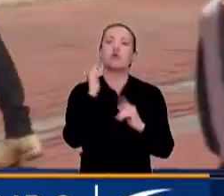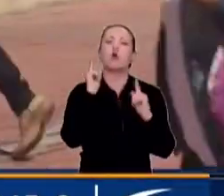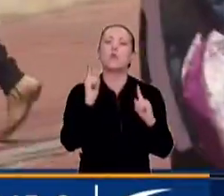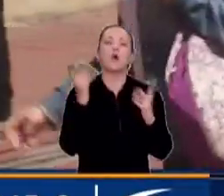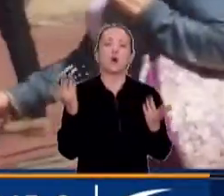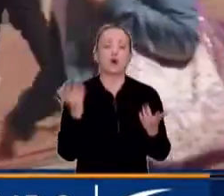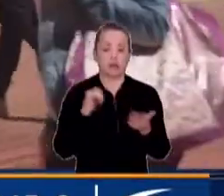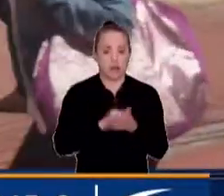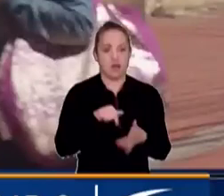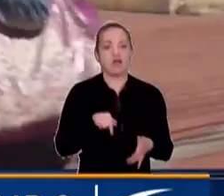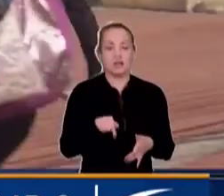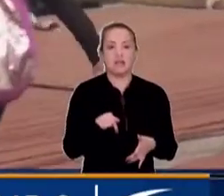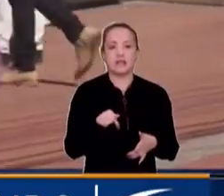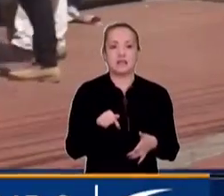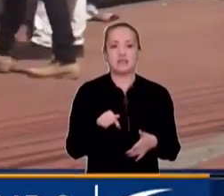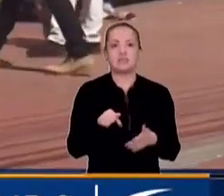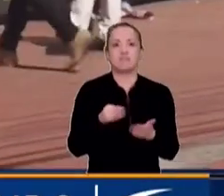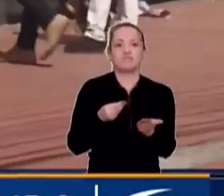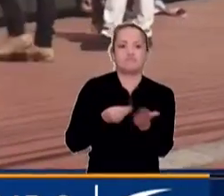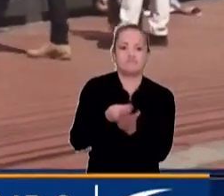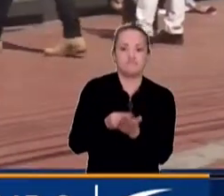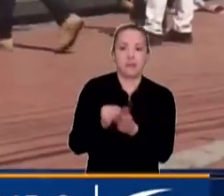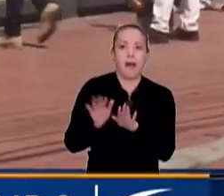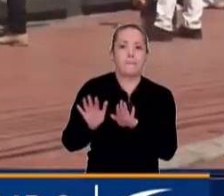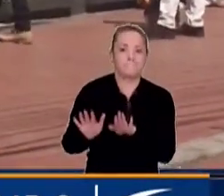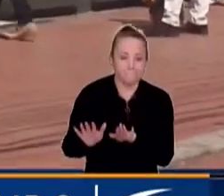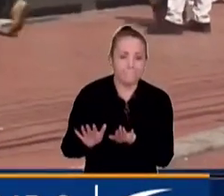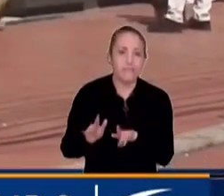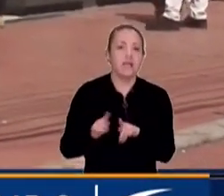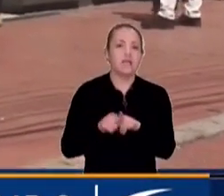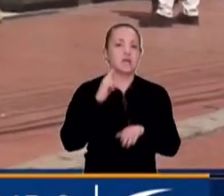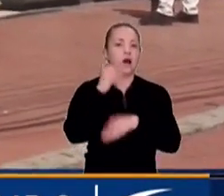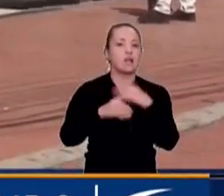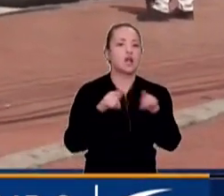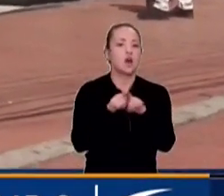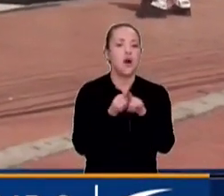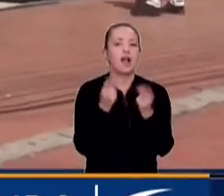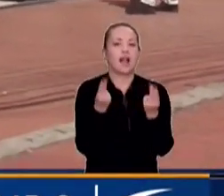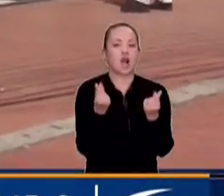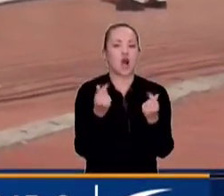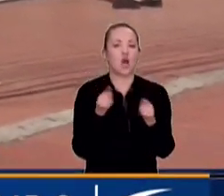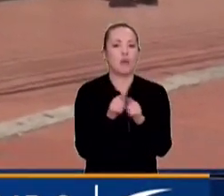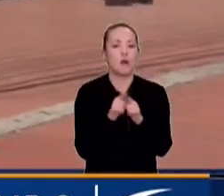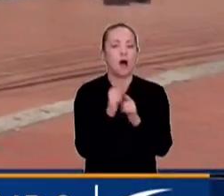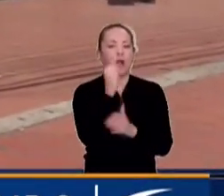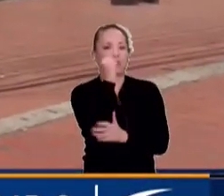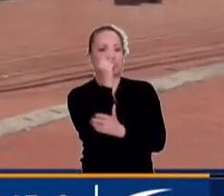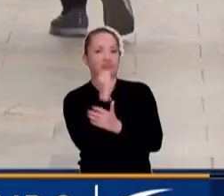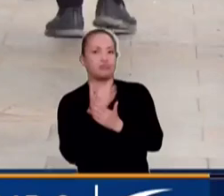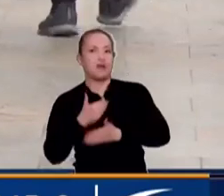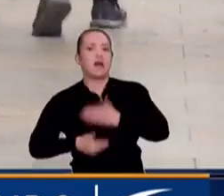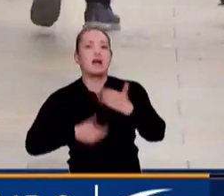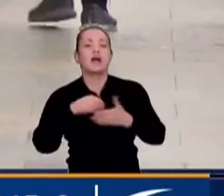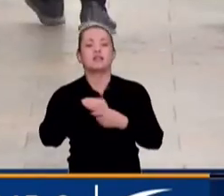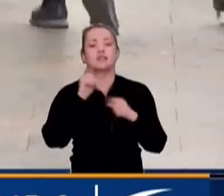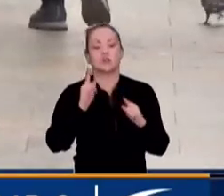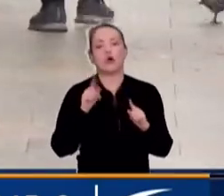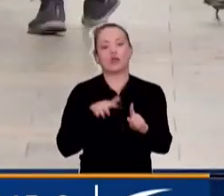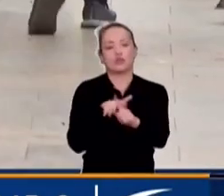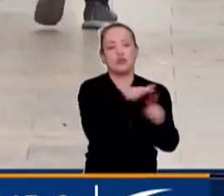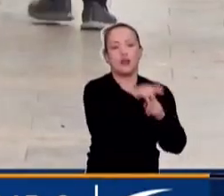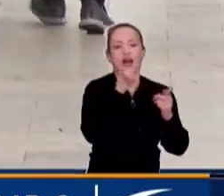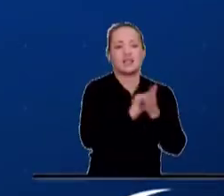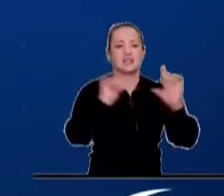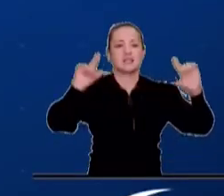consumo sigue atacado y se ha venido desacelerando la economía y se han reducido los precios por esa gran